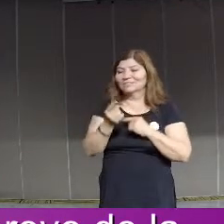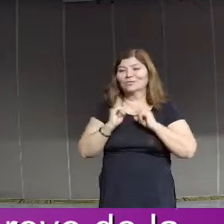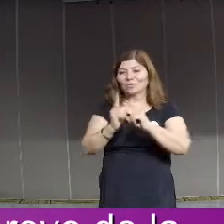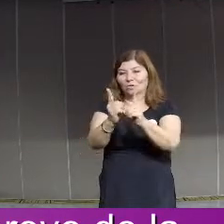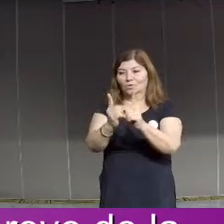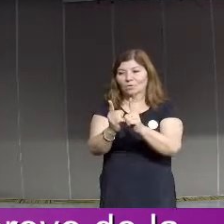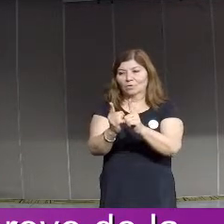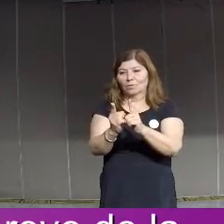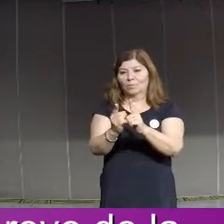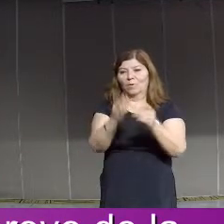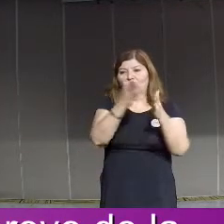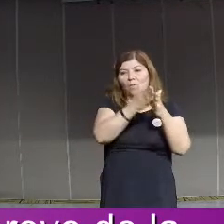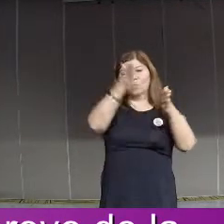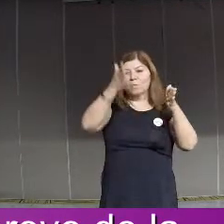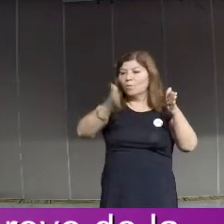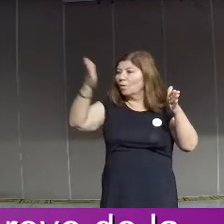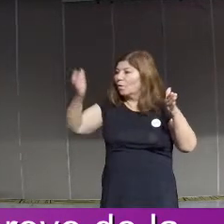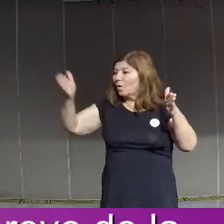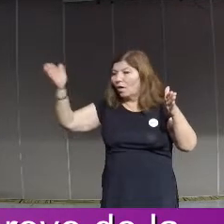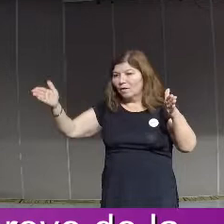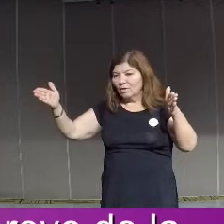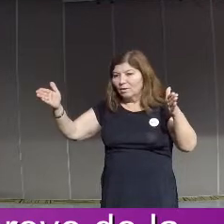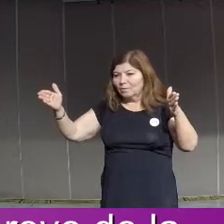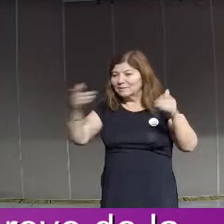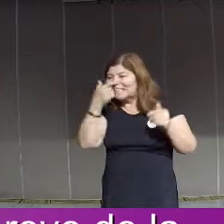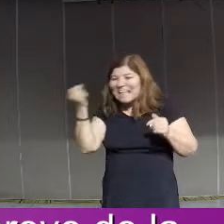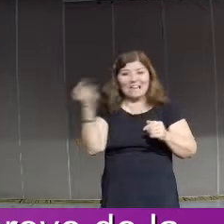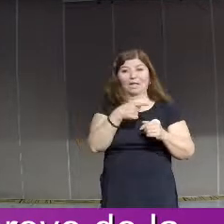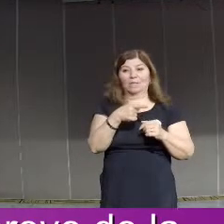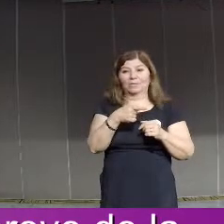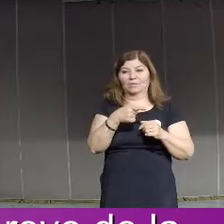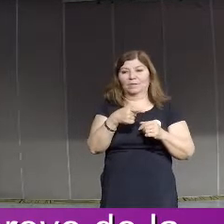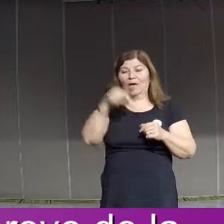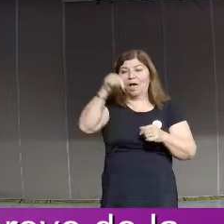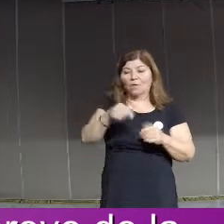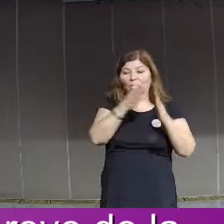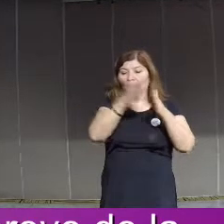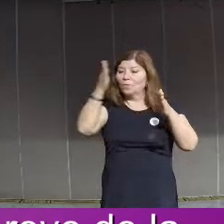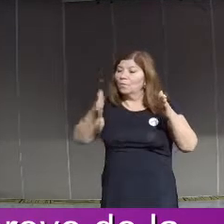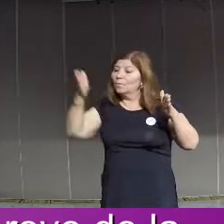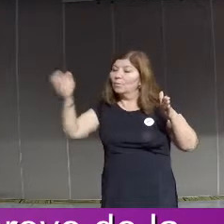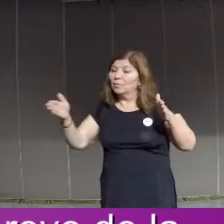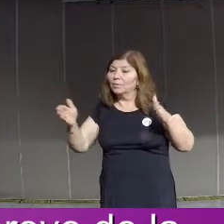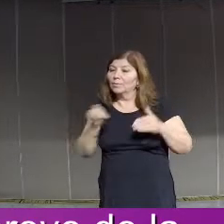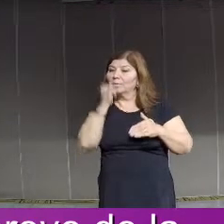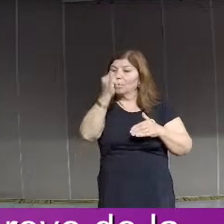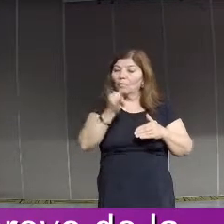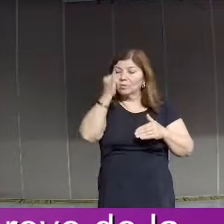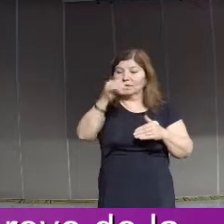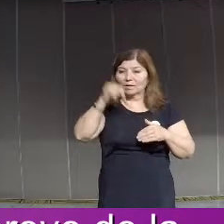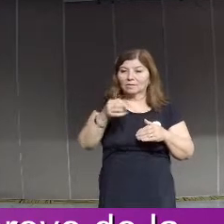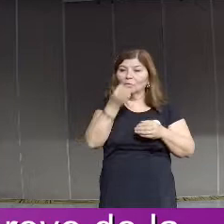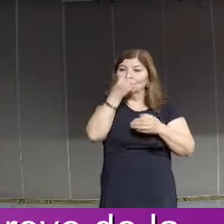muestra separado es una cosa muy rápida y el único momento que es consciente es el momento del